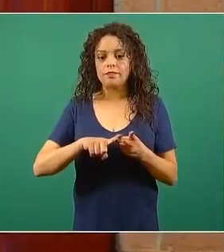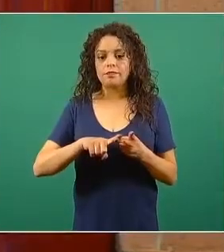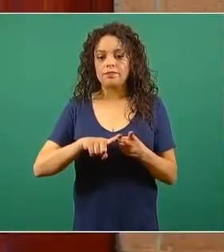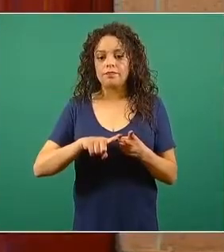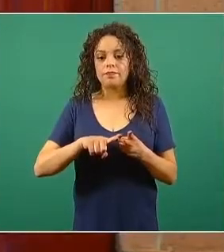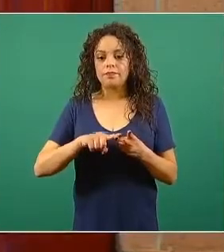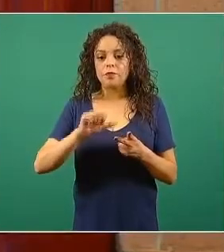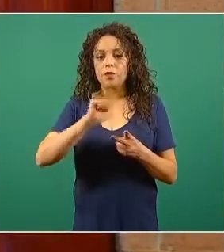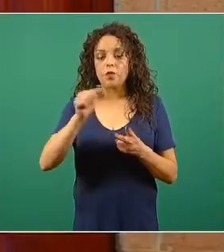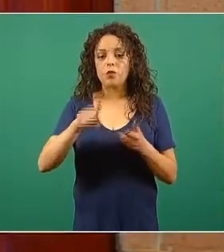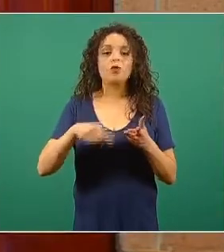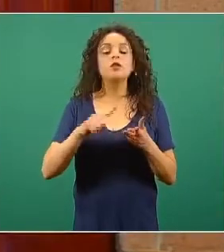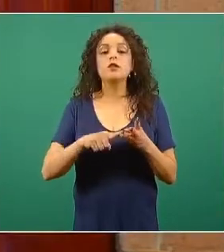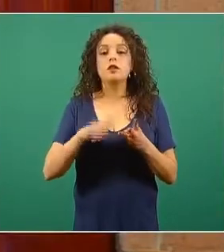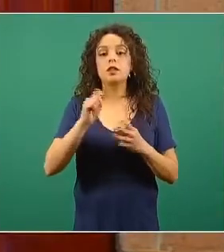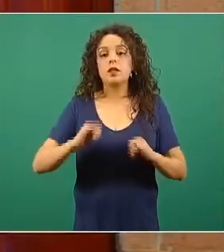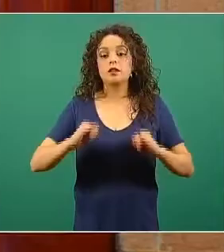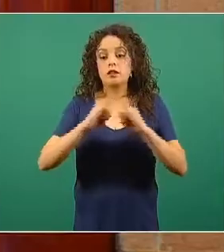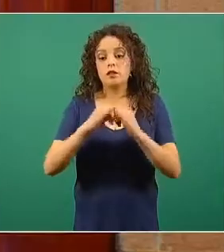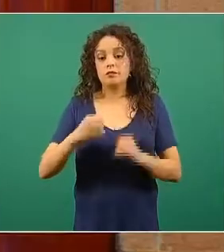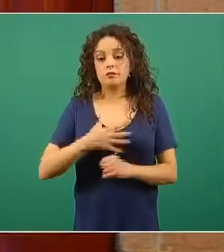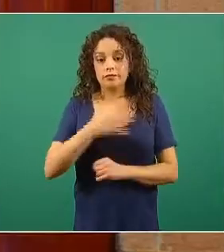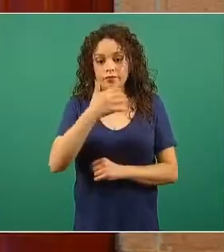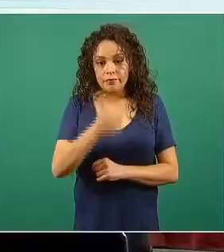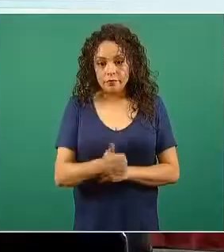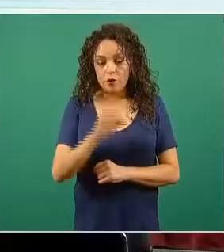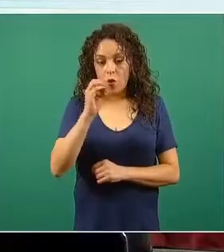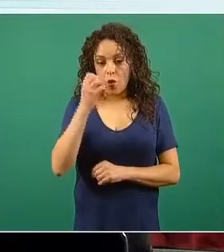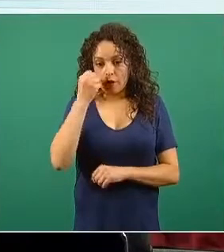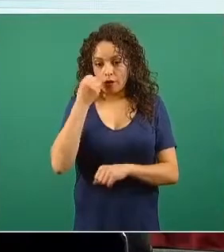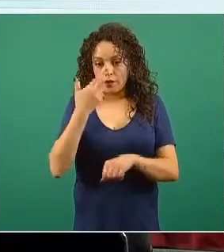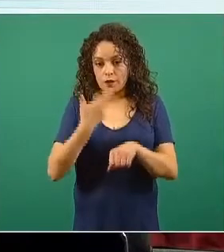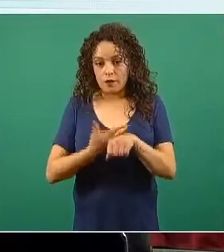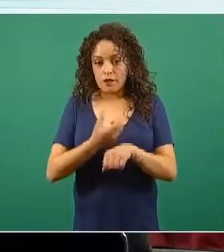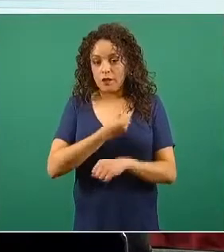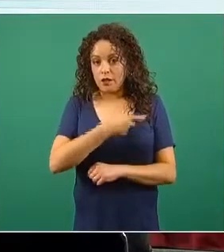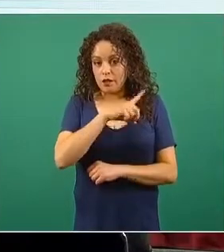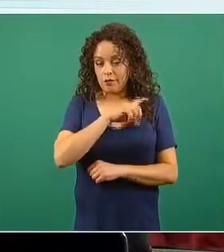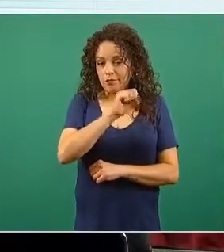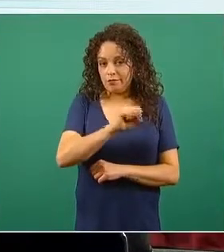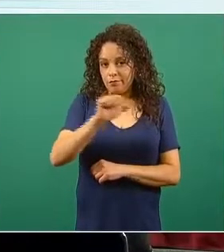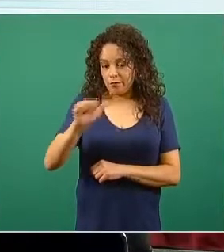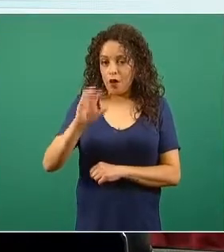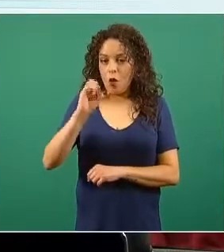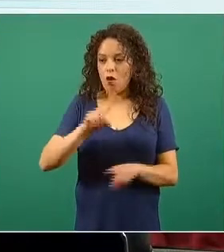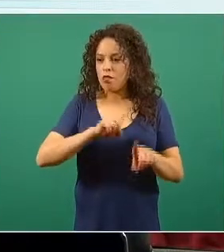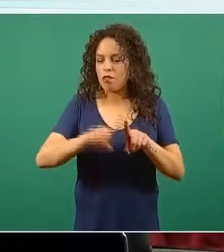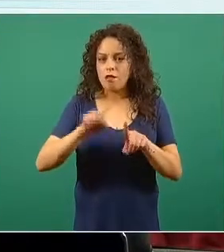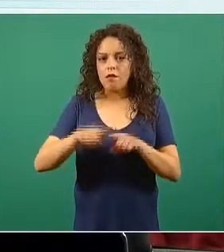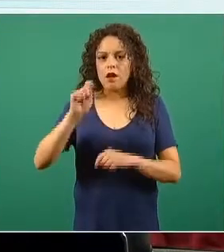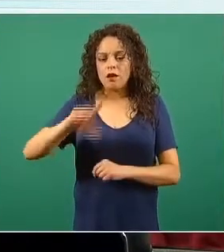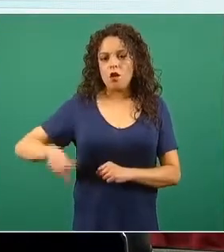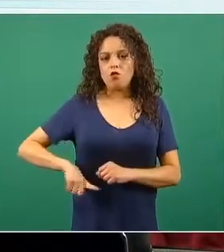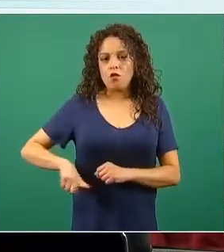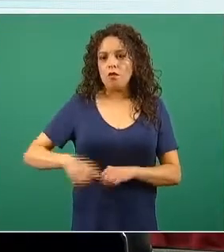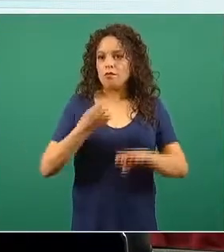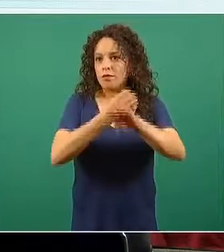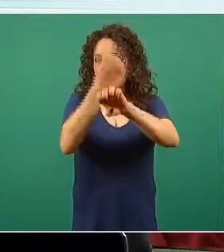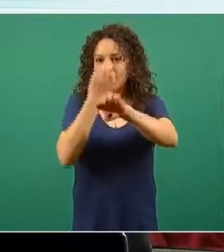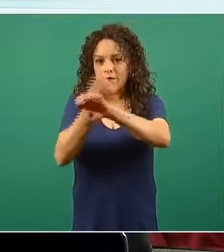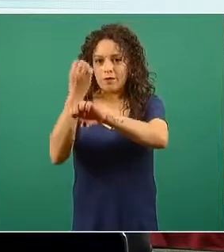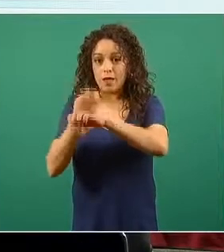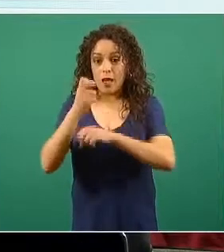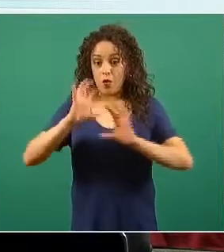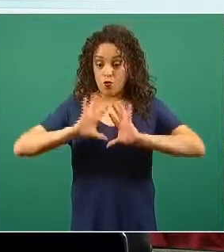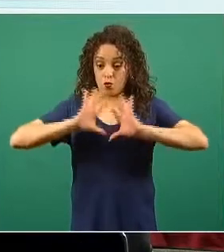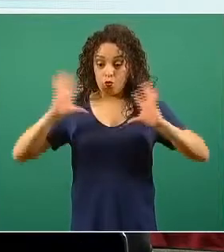como el Bienestar, la Secretaría de Salud, las entidades federativas, los gobiernos estatales, la suma